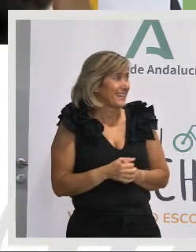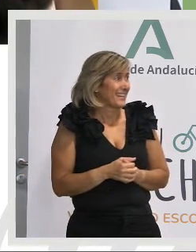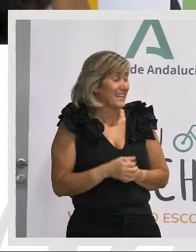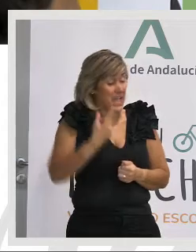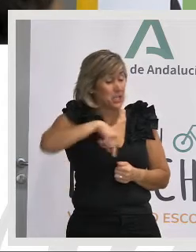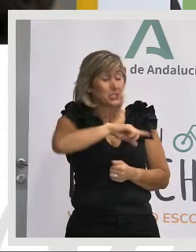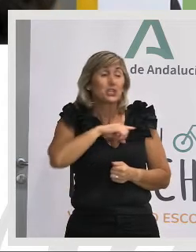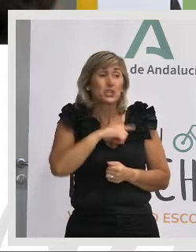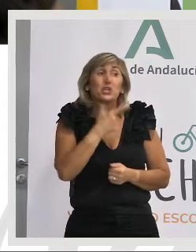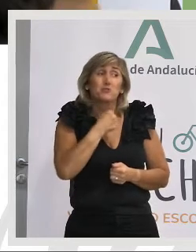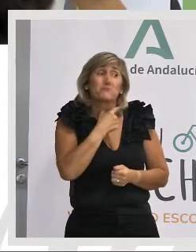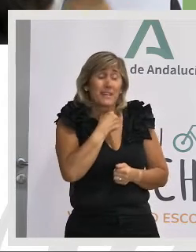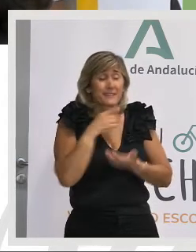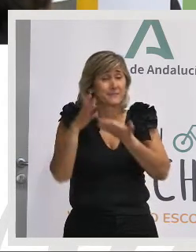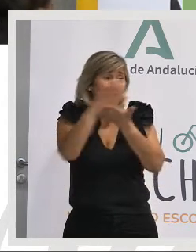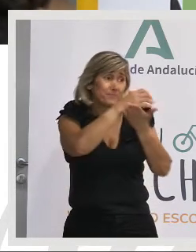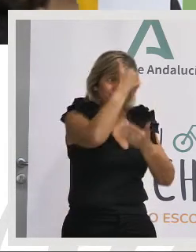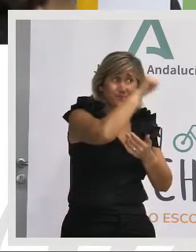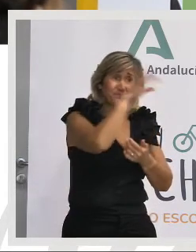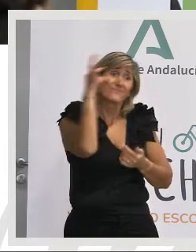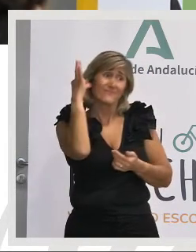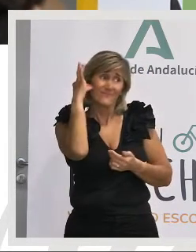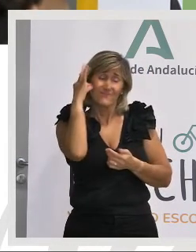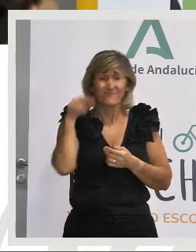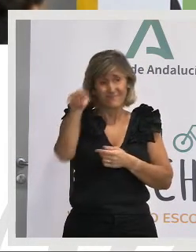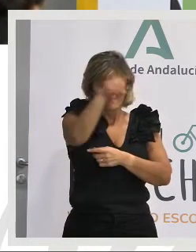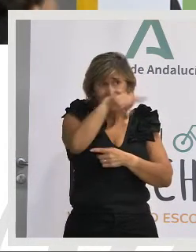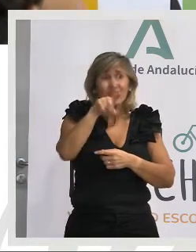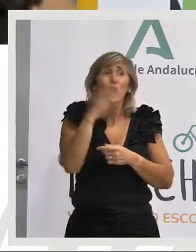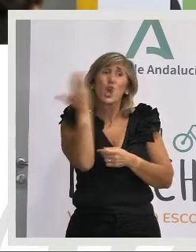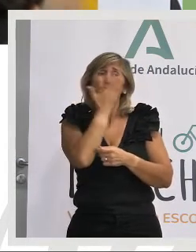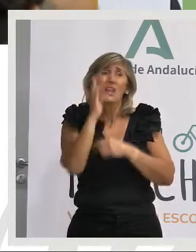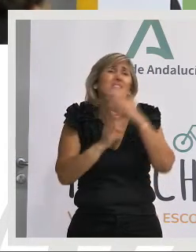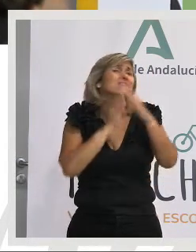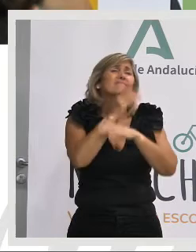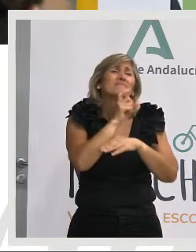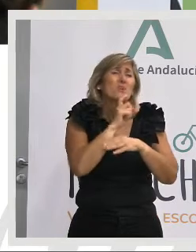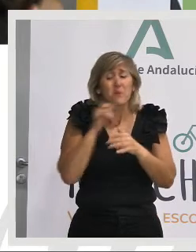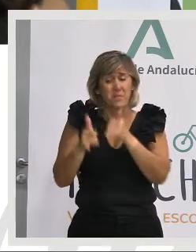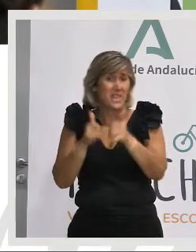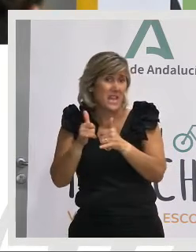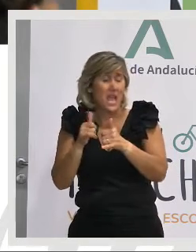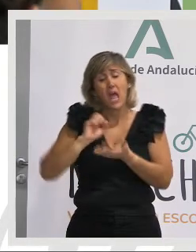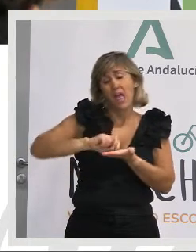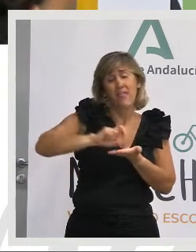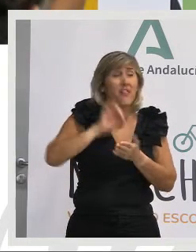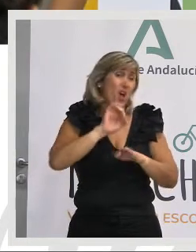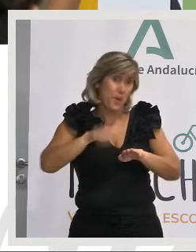Nos gustaría que todos y todas fuerais al colegio en bici, andando o en